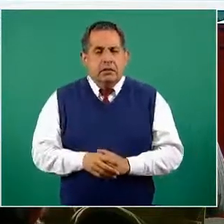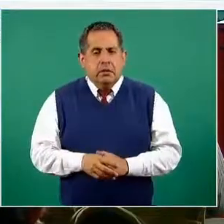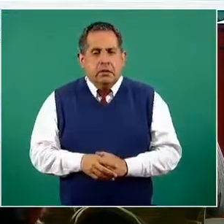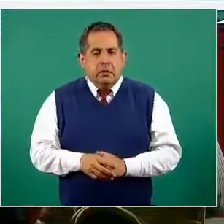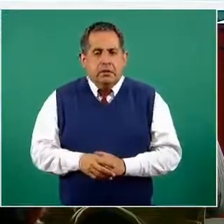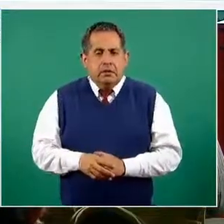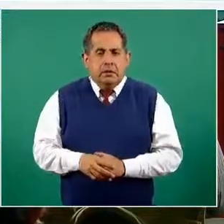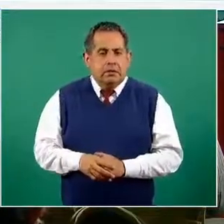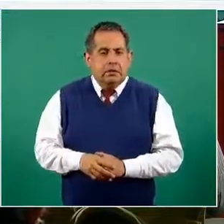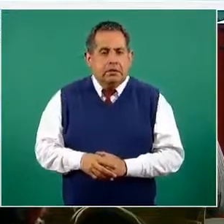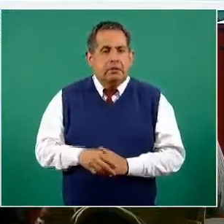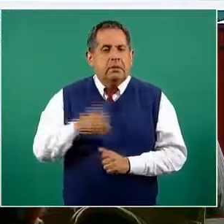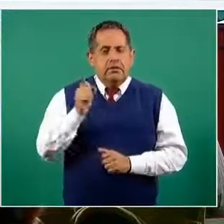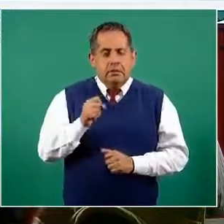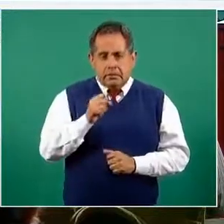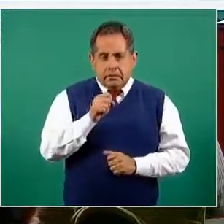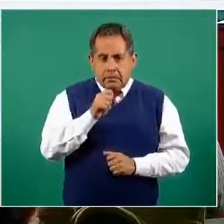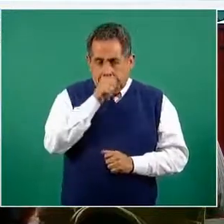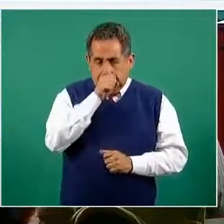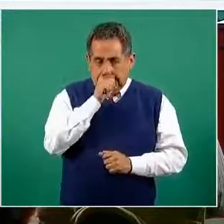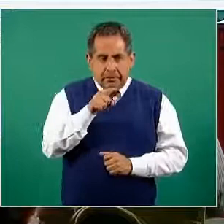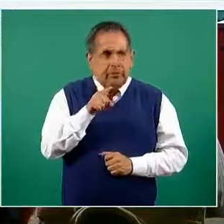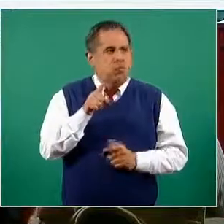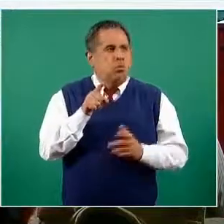gracias, que tiene que ver un poco con